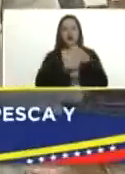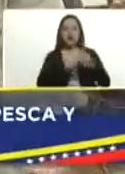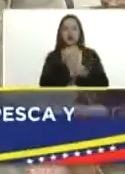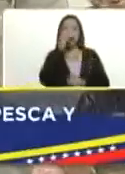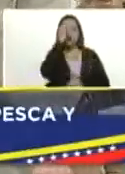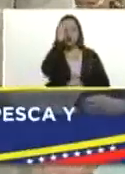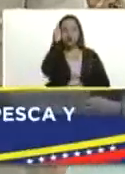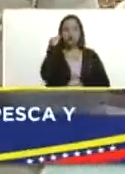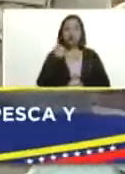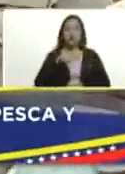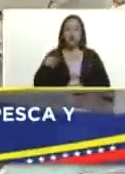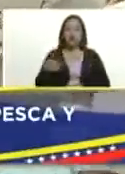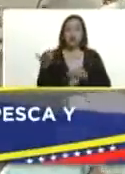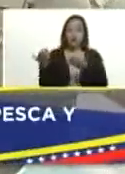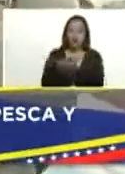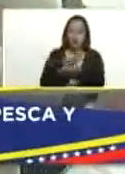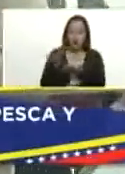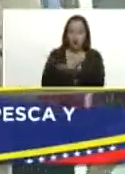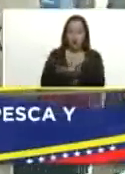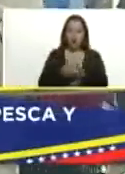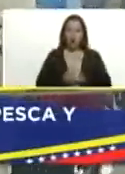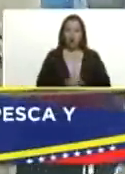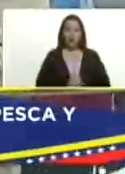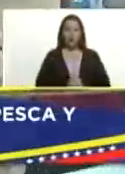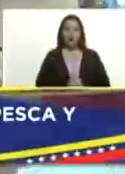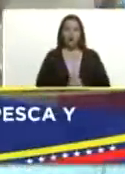Lo fileteamos, después de lo que decidamos,